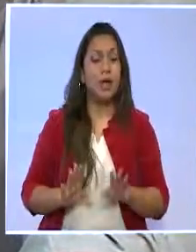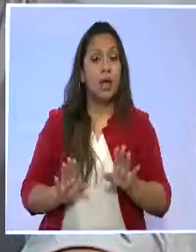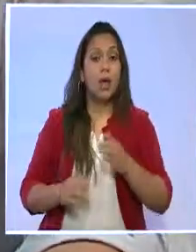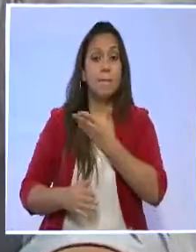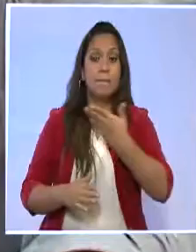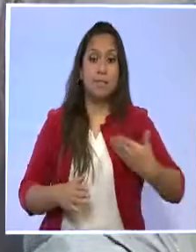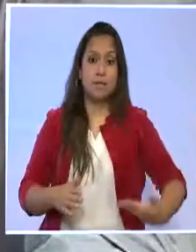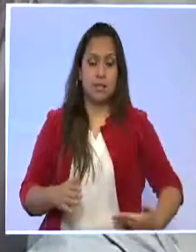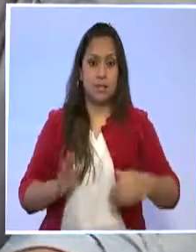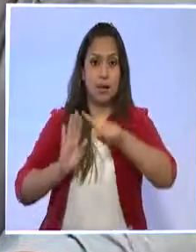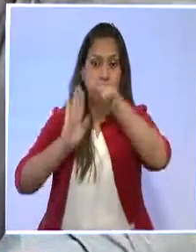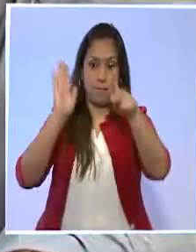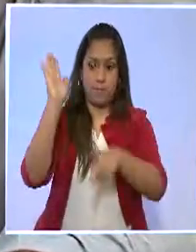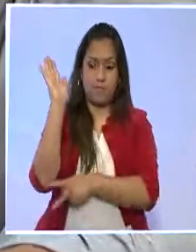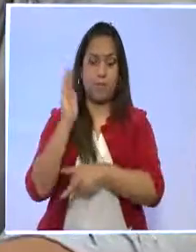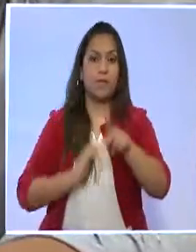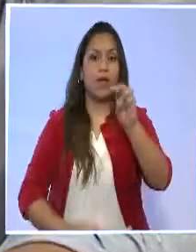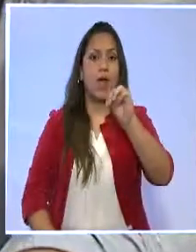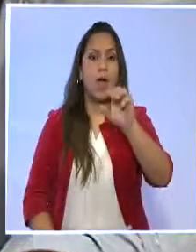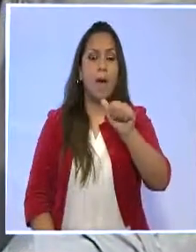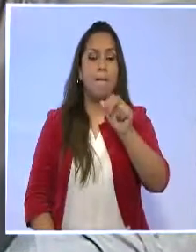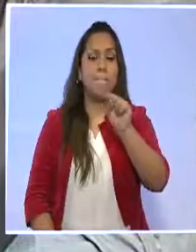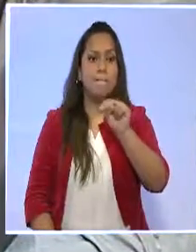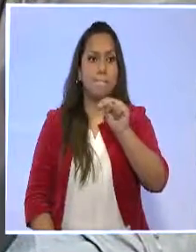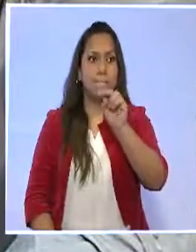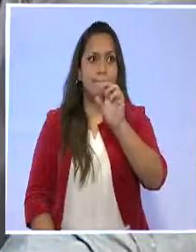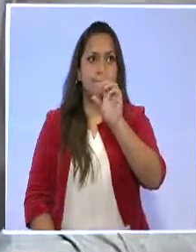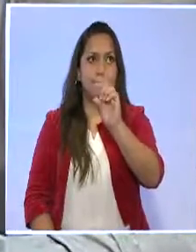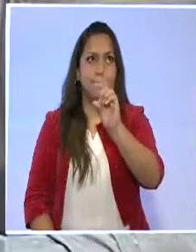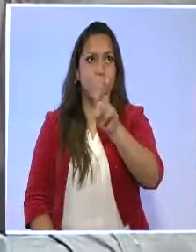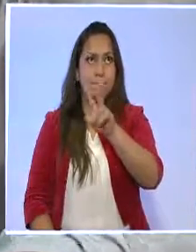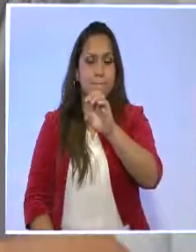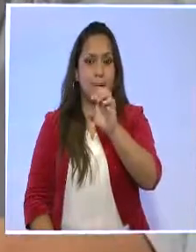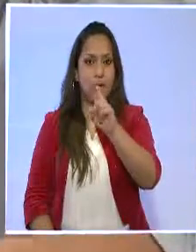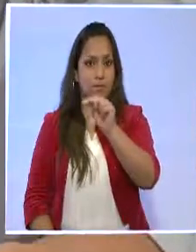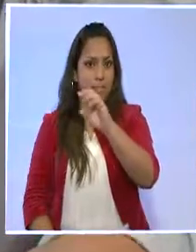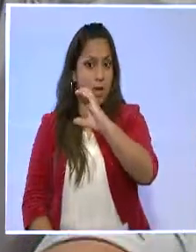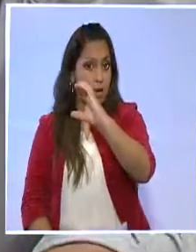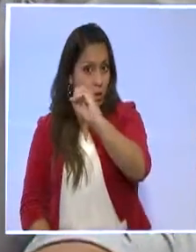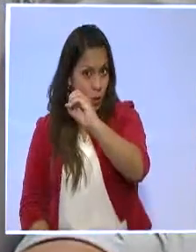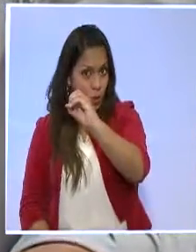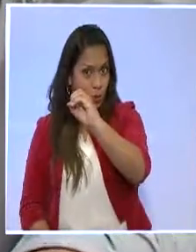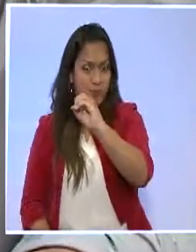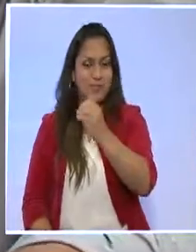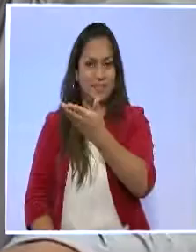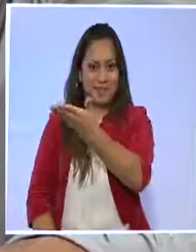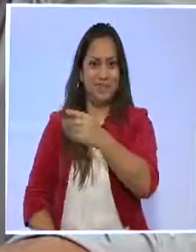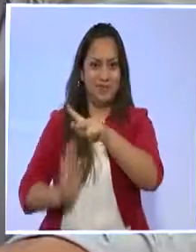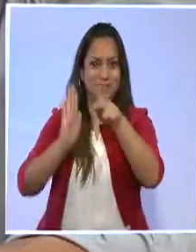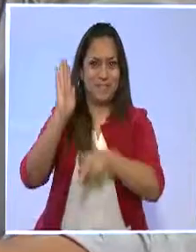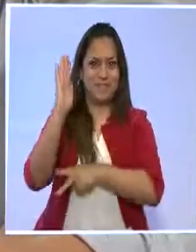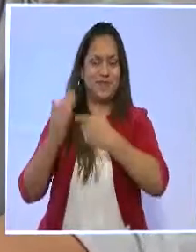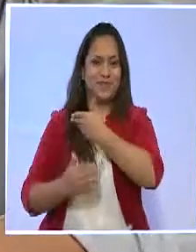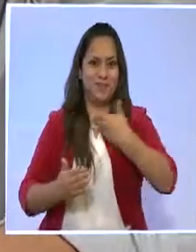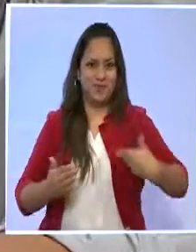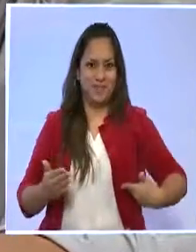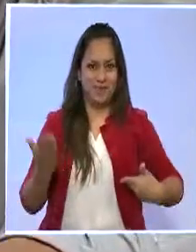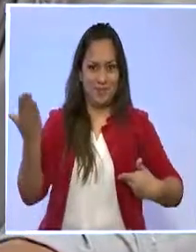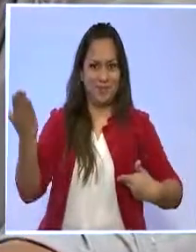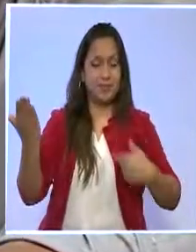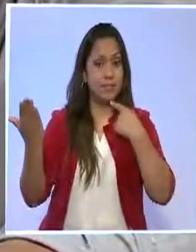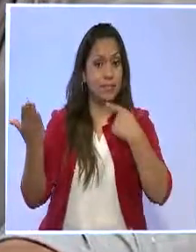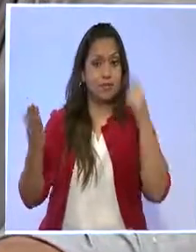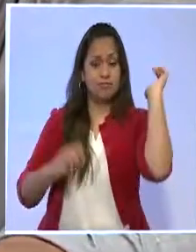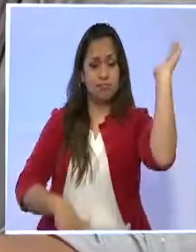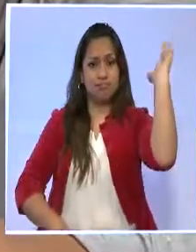la señora más bien co que tenían en su discurso y en el encuentro que mantuvieron allá que efectivamente